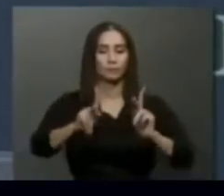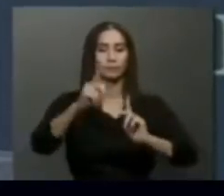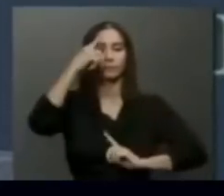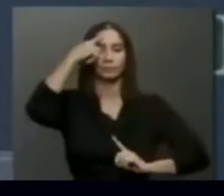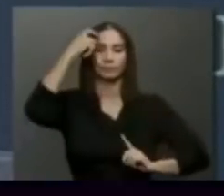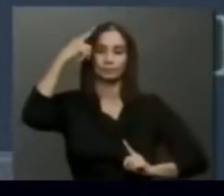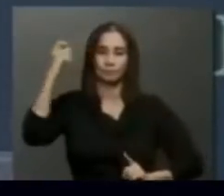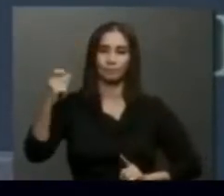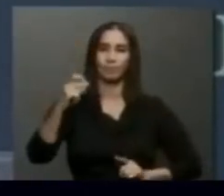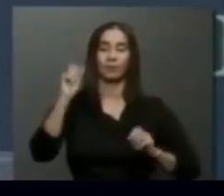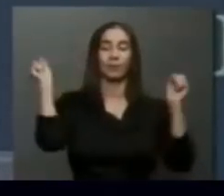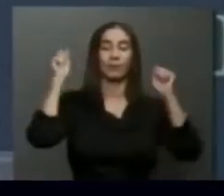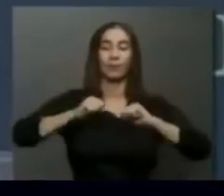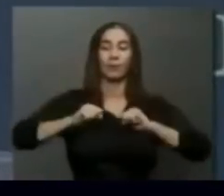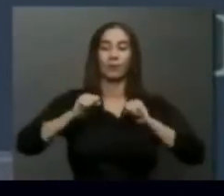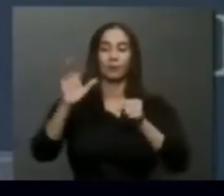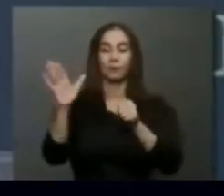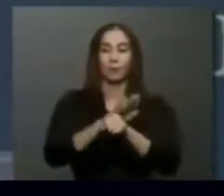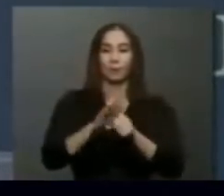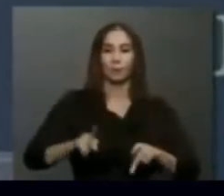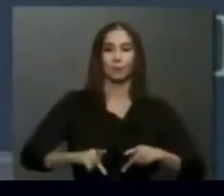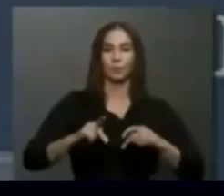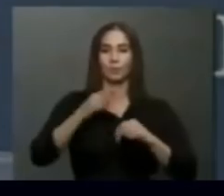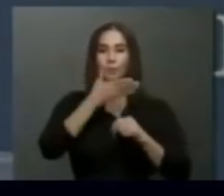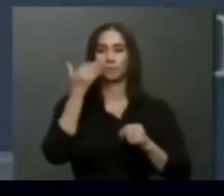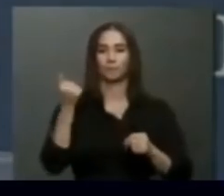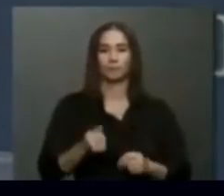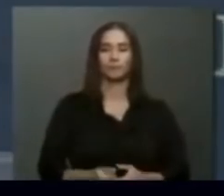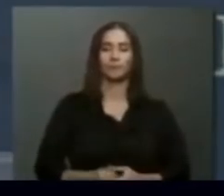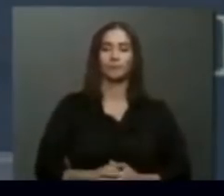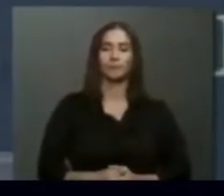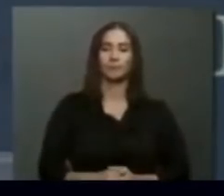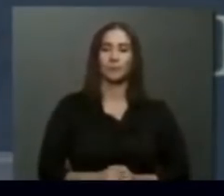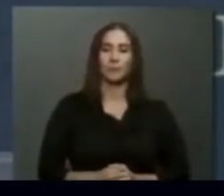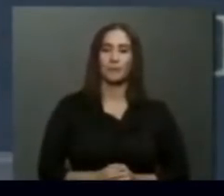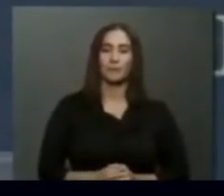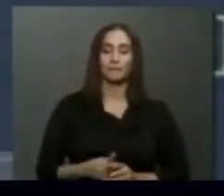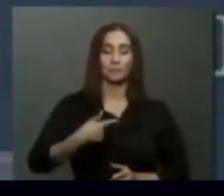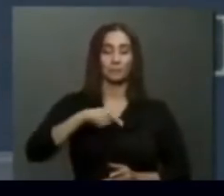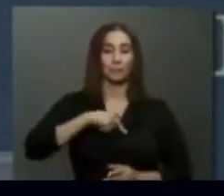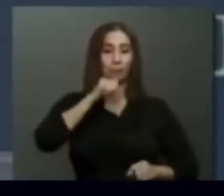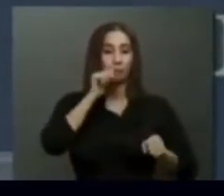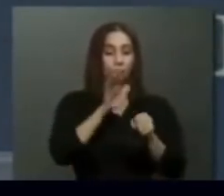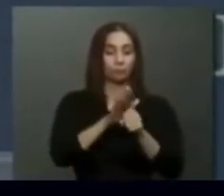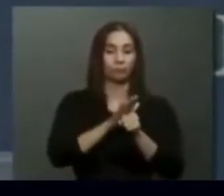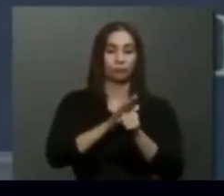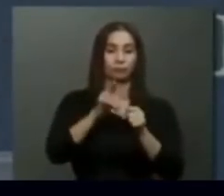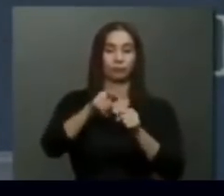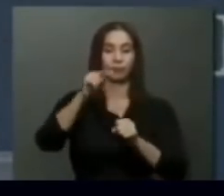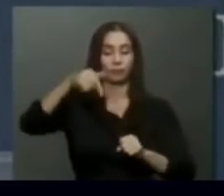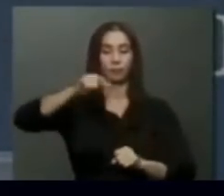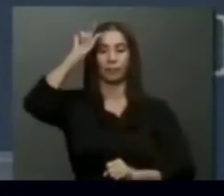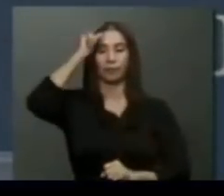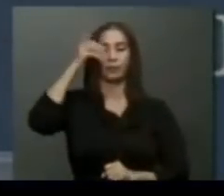soñar y concretar una vida mejor para ellos y los suyos. Estamos comprometidos con esta visión desde el